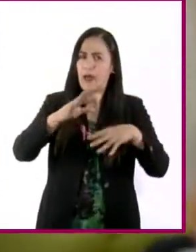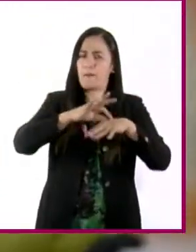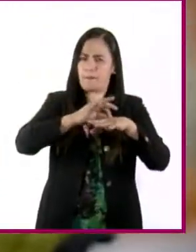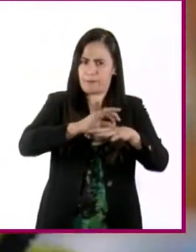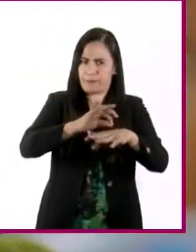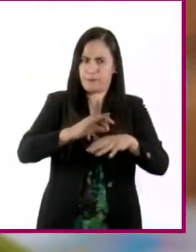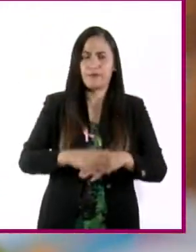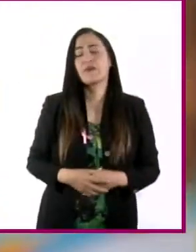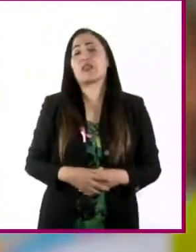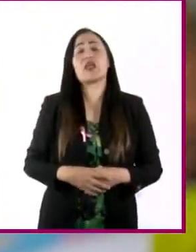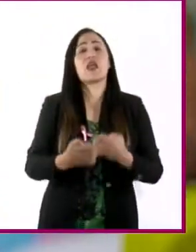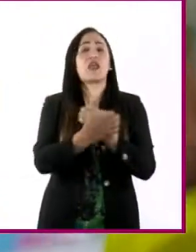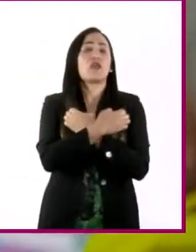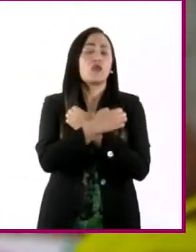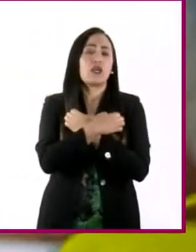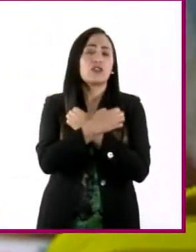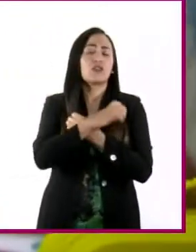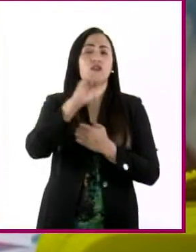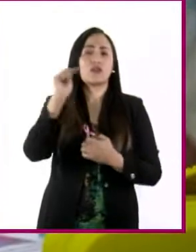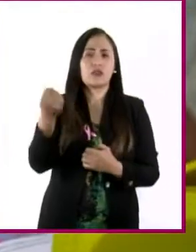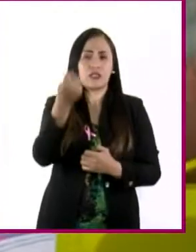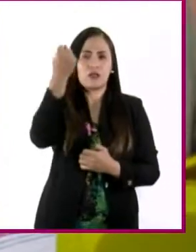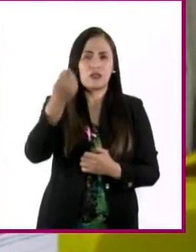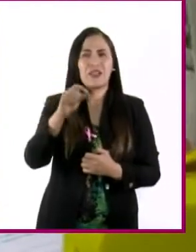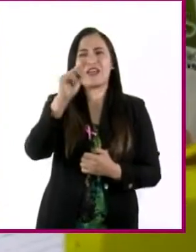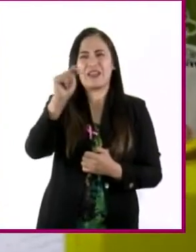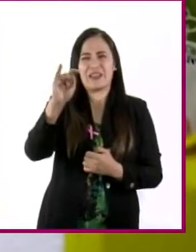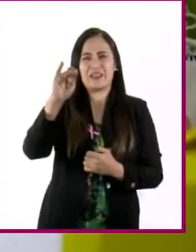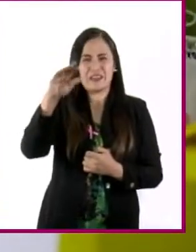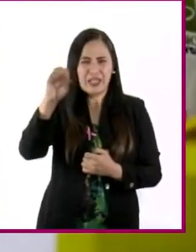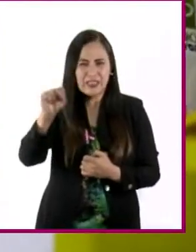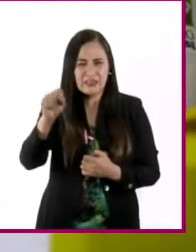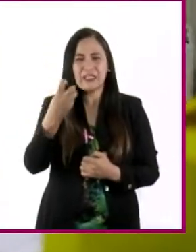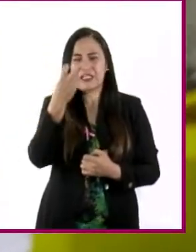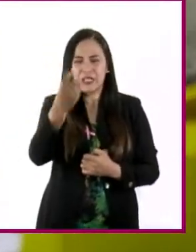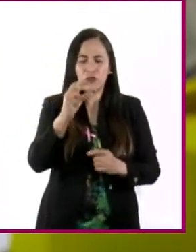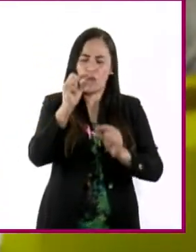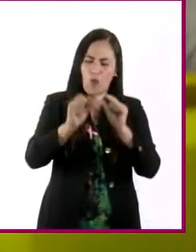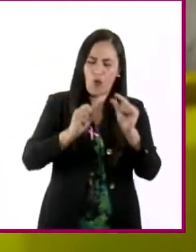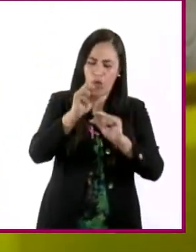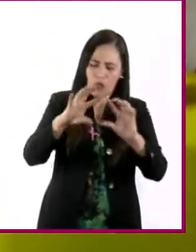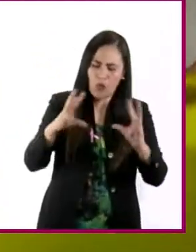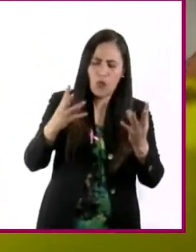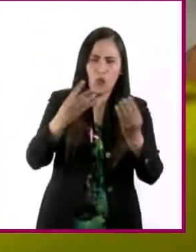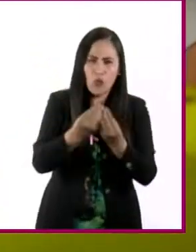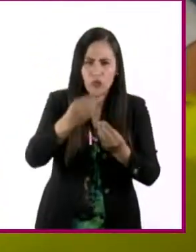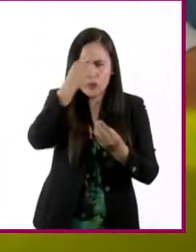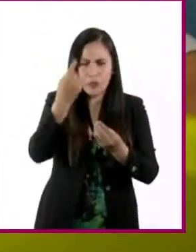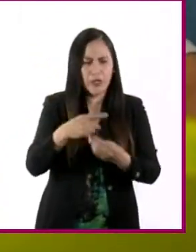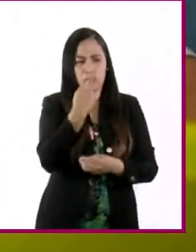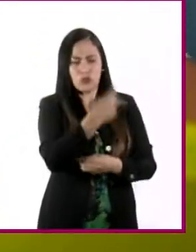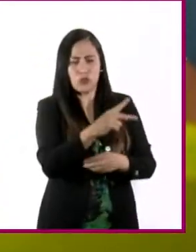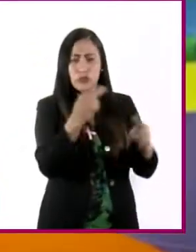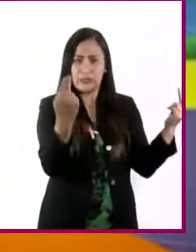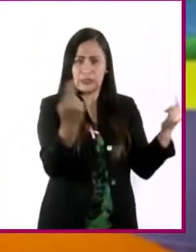información multisensorial, en su mayoría auditiva, y otros recursos visuales llamativos mediante tecnología como cámaras, visores y video. Con esto, la persona puede